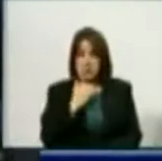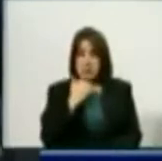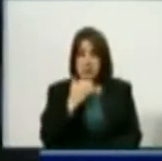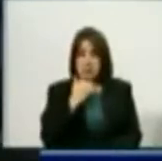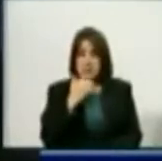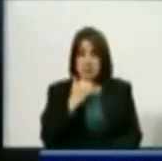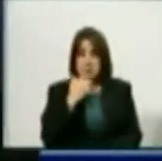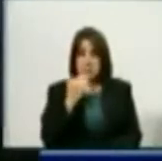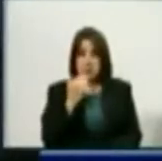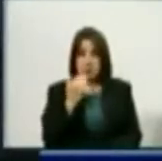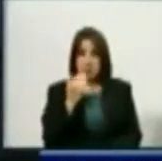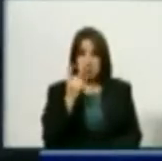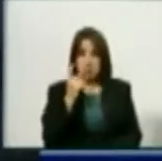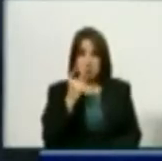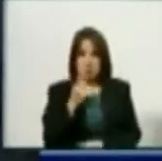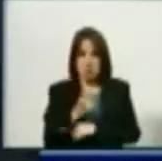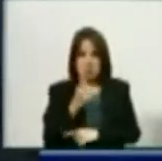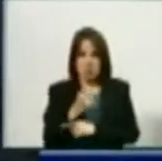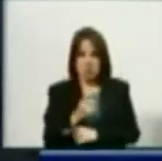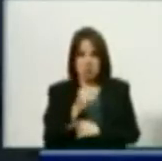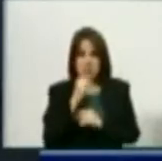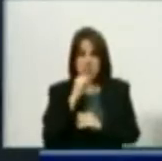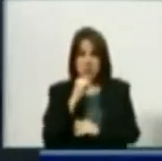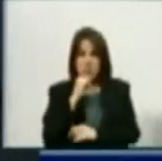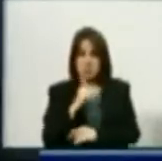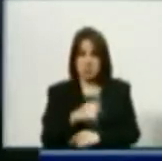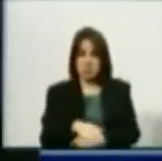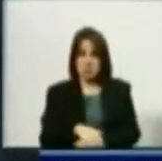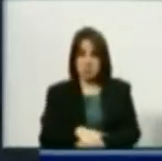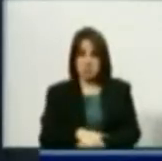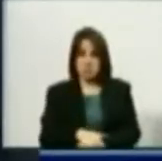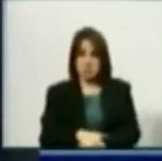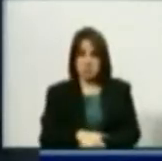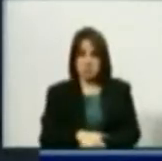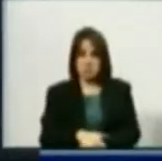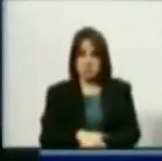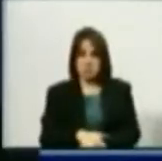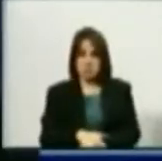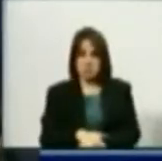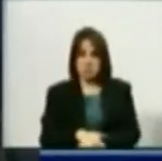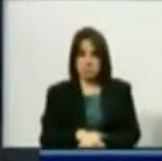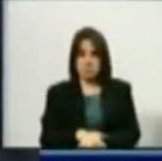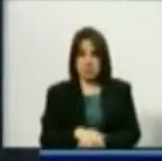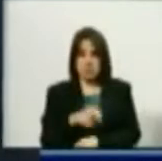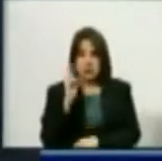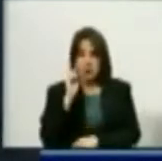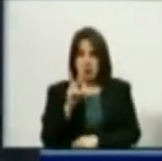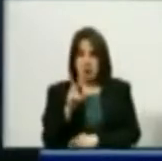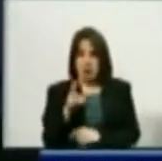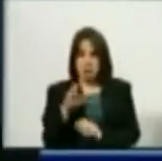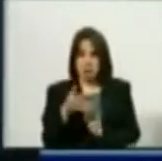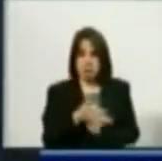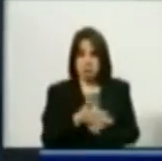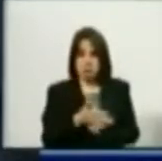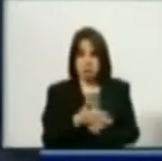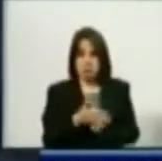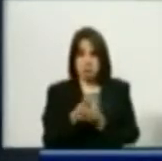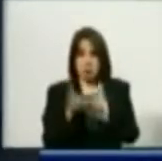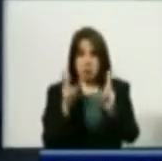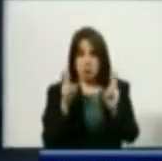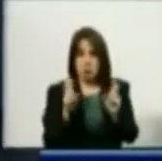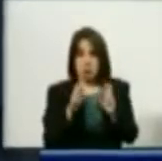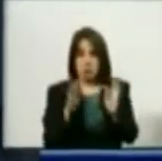si en algo debo insistir en esta nueva en este nuevo escenario en esta nueva batalla